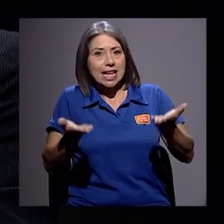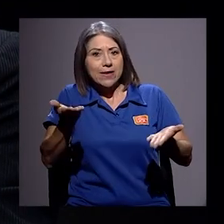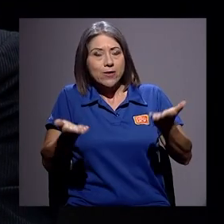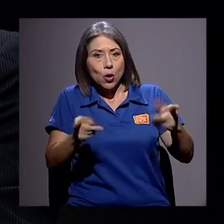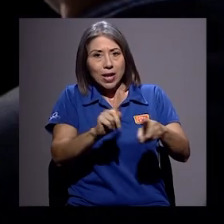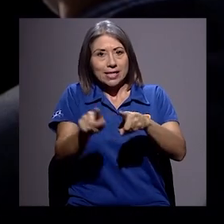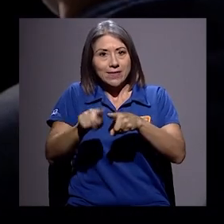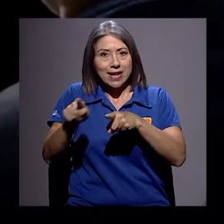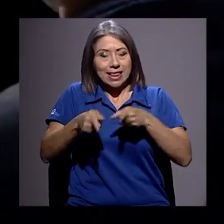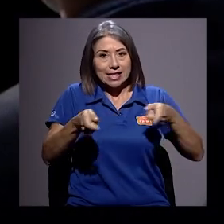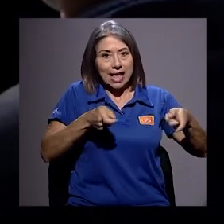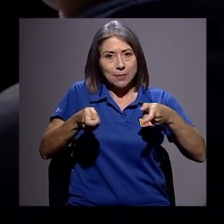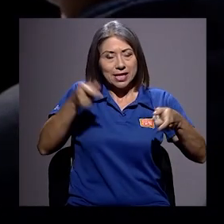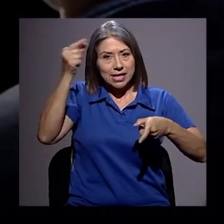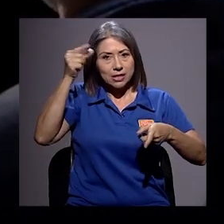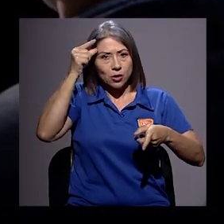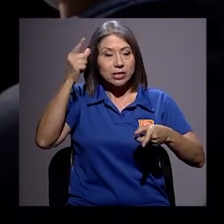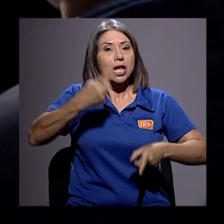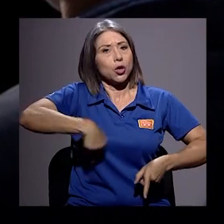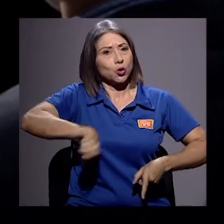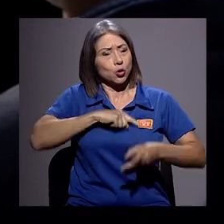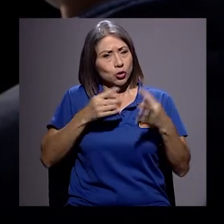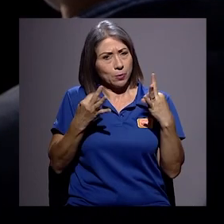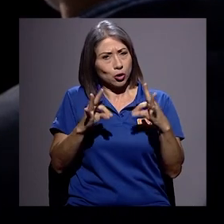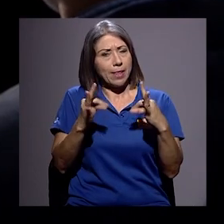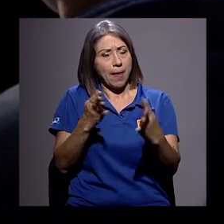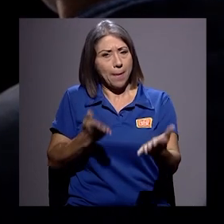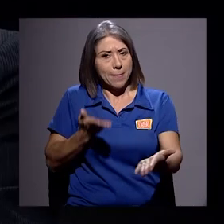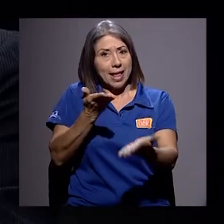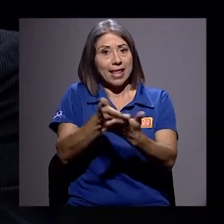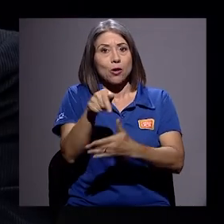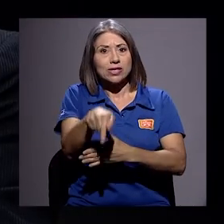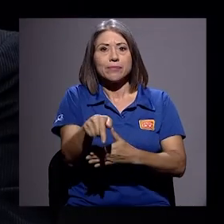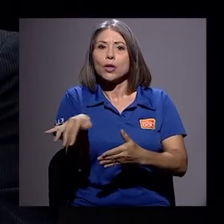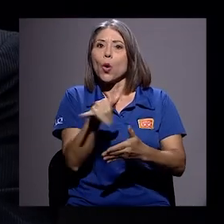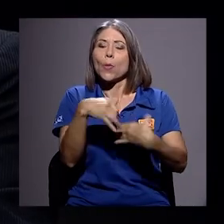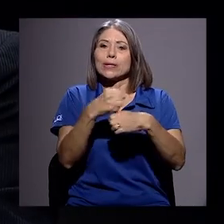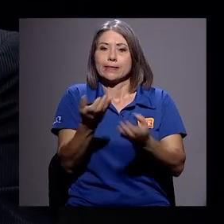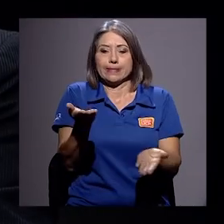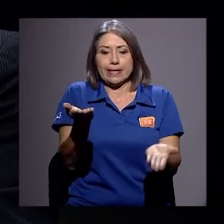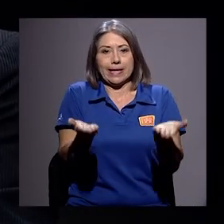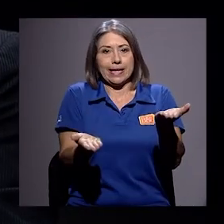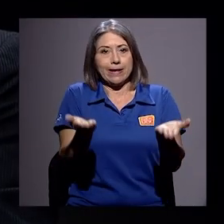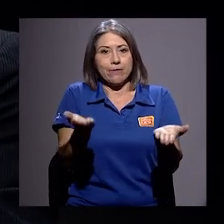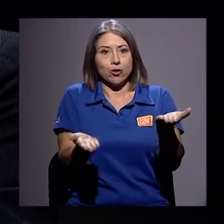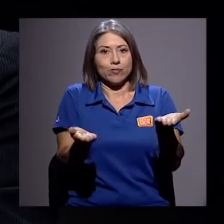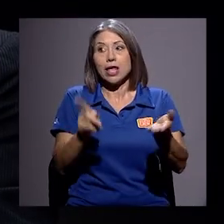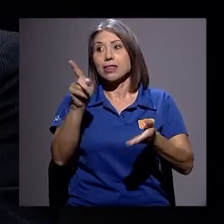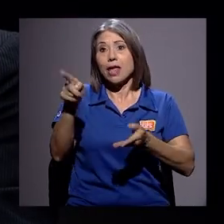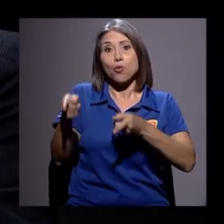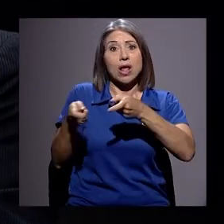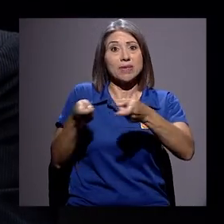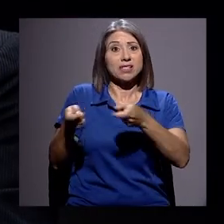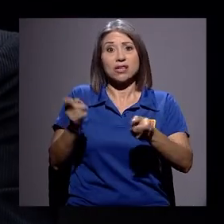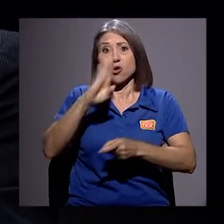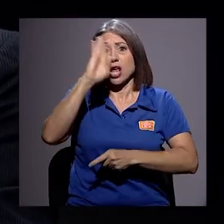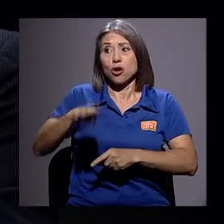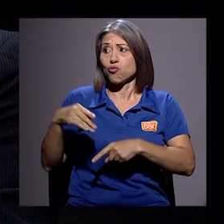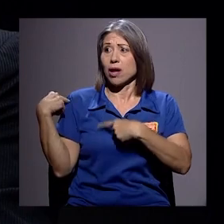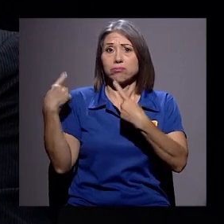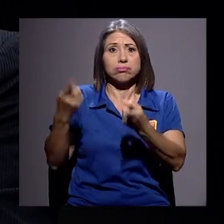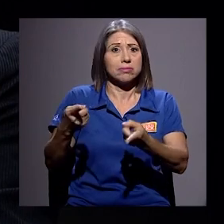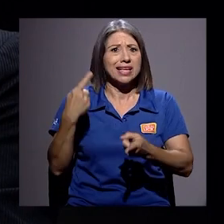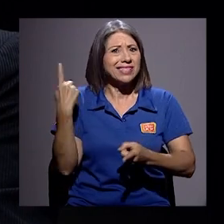administraciones y nosotros hemos tratado de plantearlo de esa forma como un equilibrio y una administración que nunca lo ha tenido para siempre